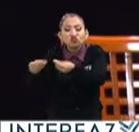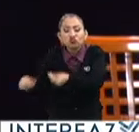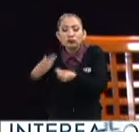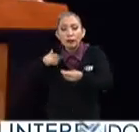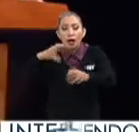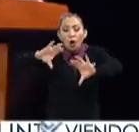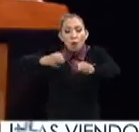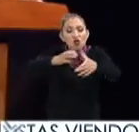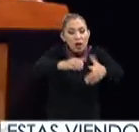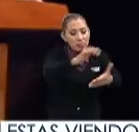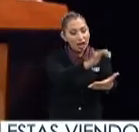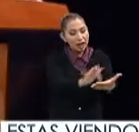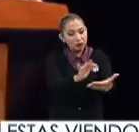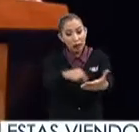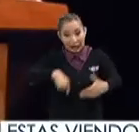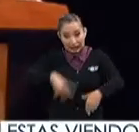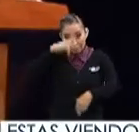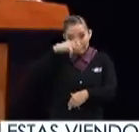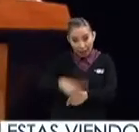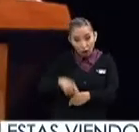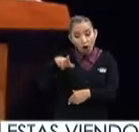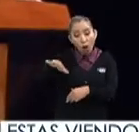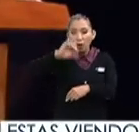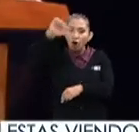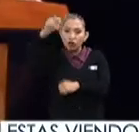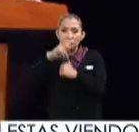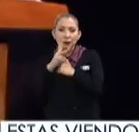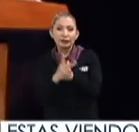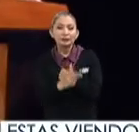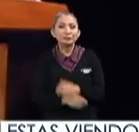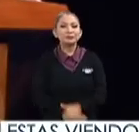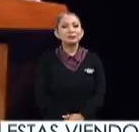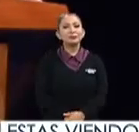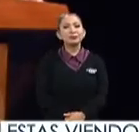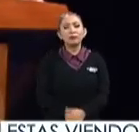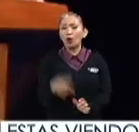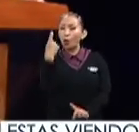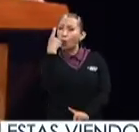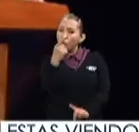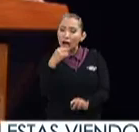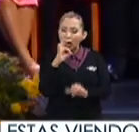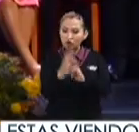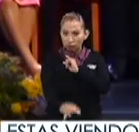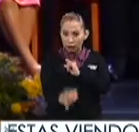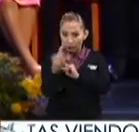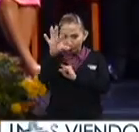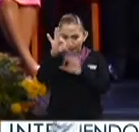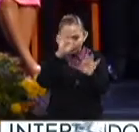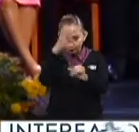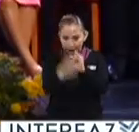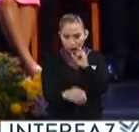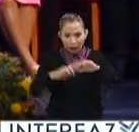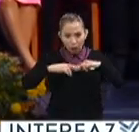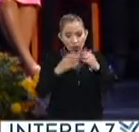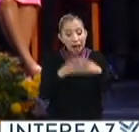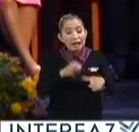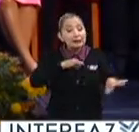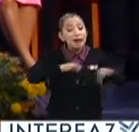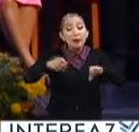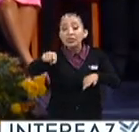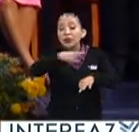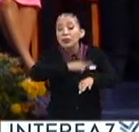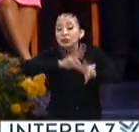de comunidades lectoras tanto en México como en otros países. Una de las conclusiones de este encuentro fue trabajar